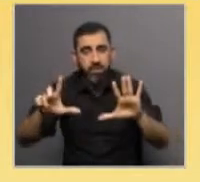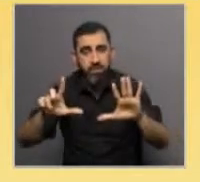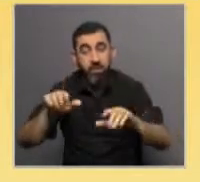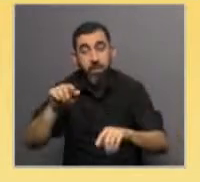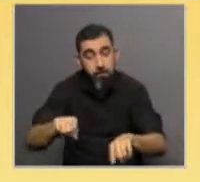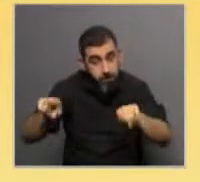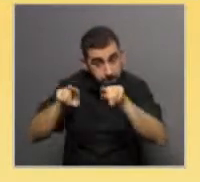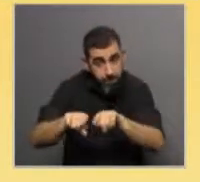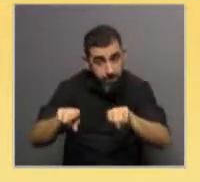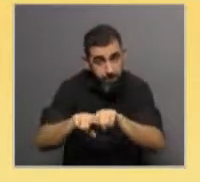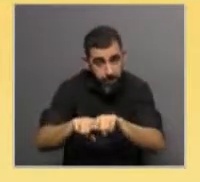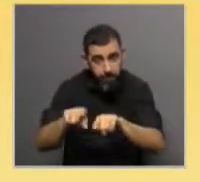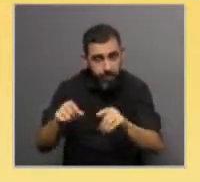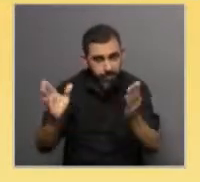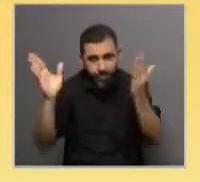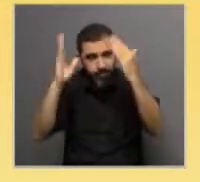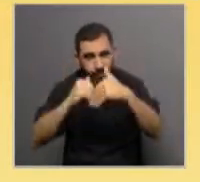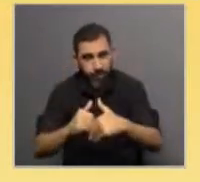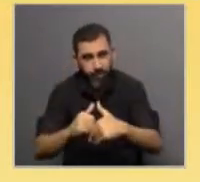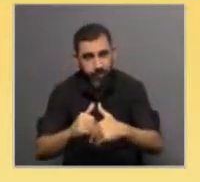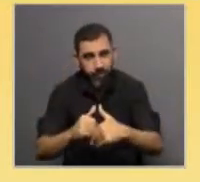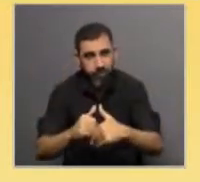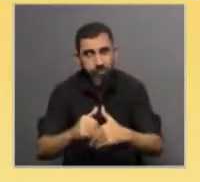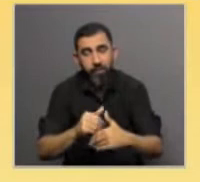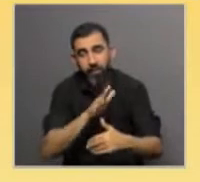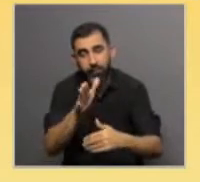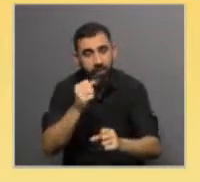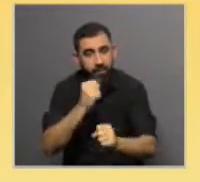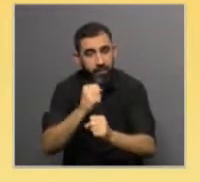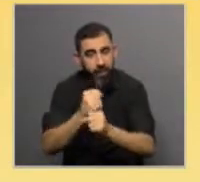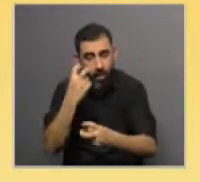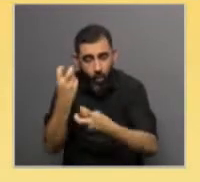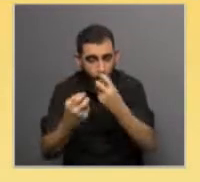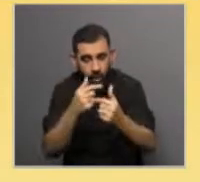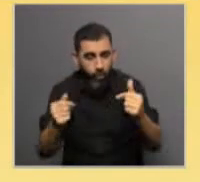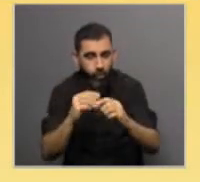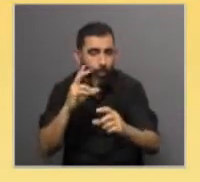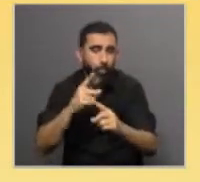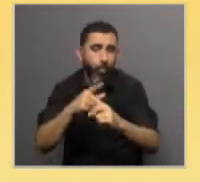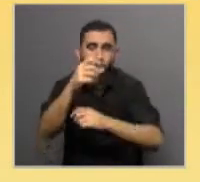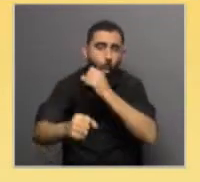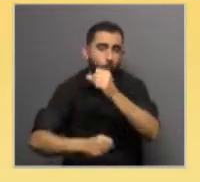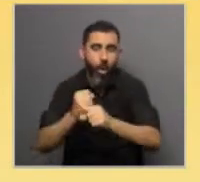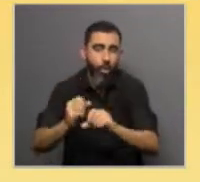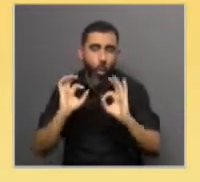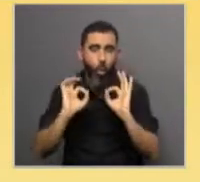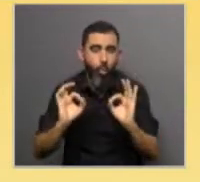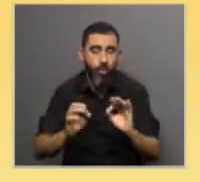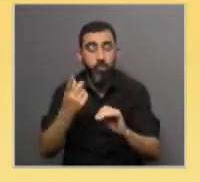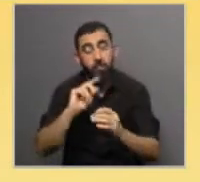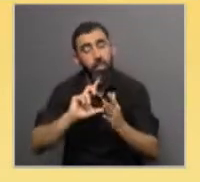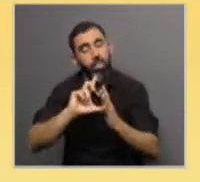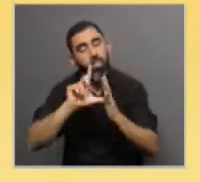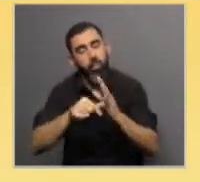eso mismo nos impide ir a colectar material todo el año. Por lo tanto, demora